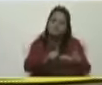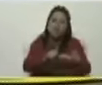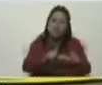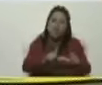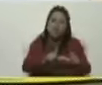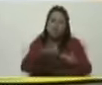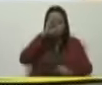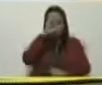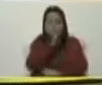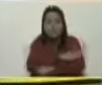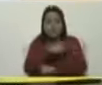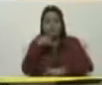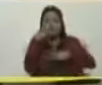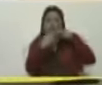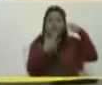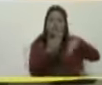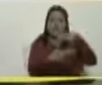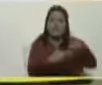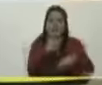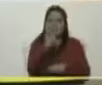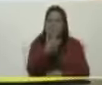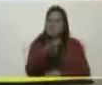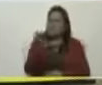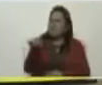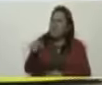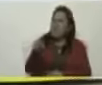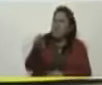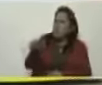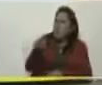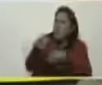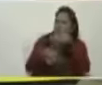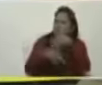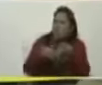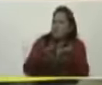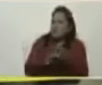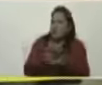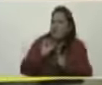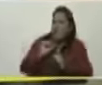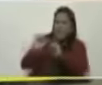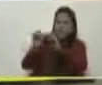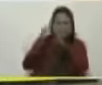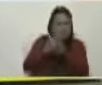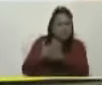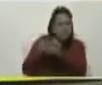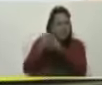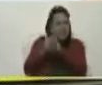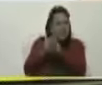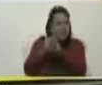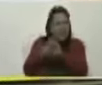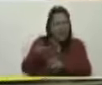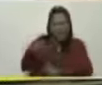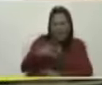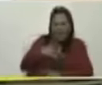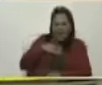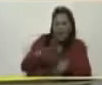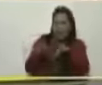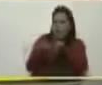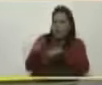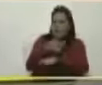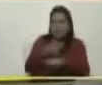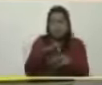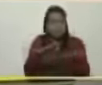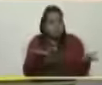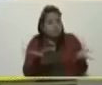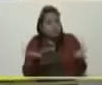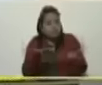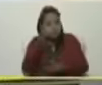revolución. Y por ahí algunos me decían, Carlos, pero tú hablas de antiimperialismo, ¿qué es? ¿Te pareces al gobierno? Bueno, pero si es